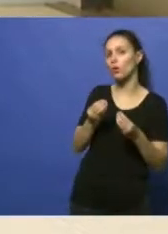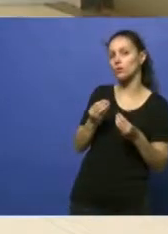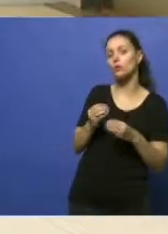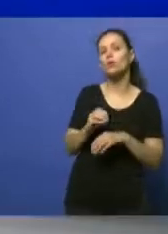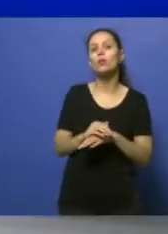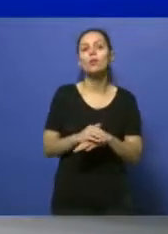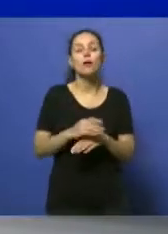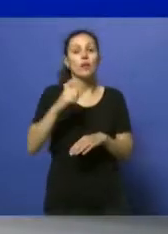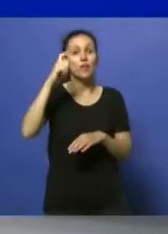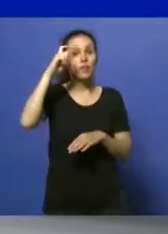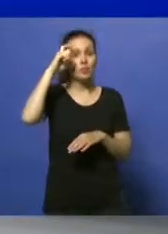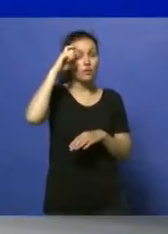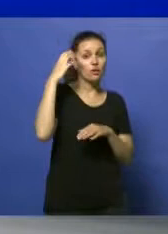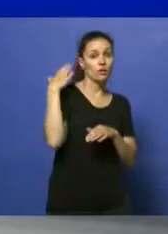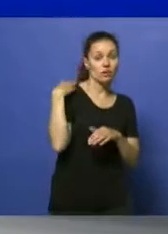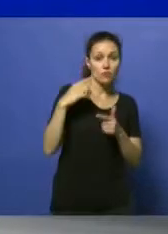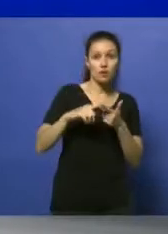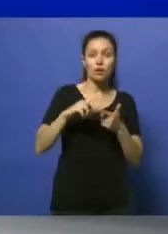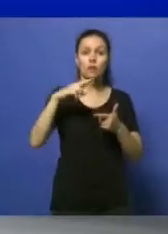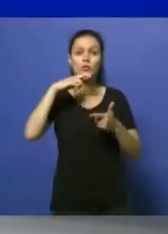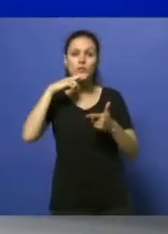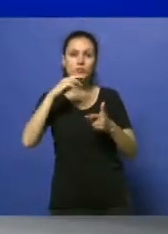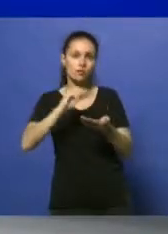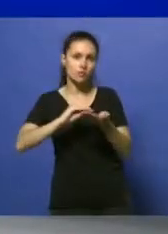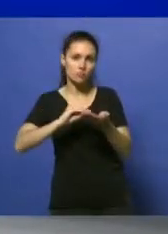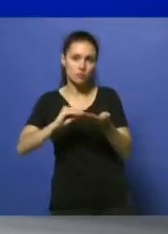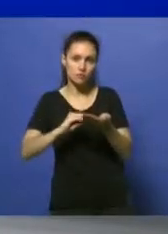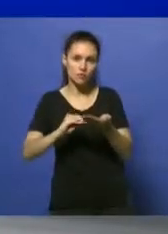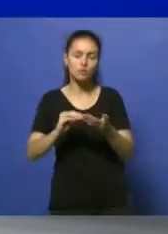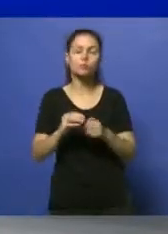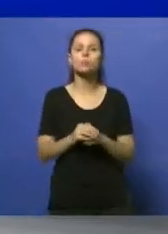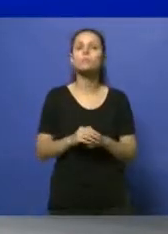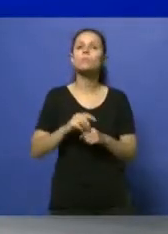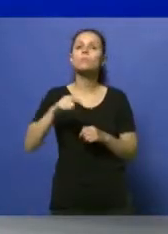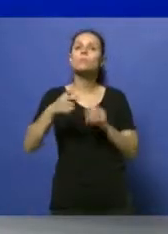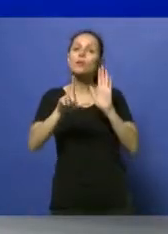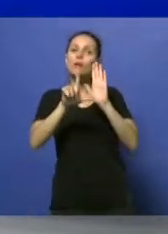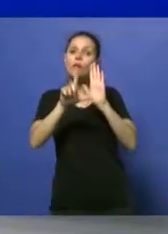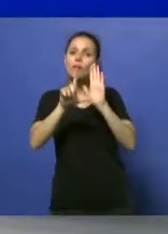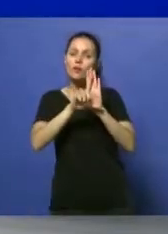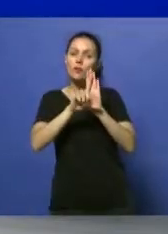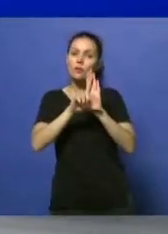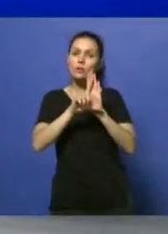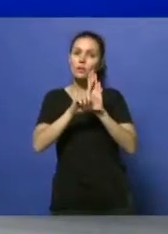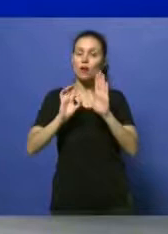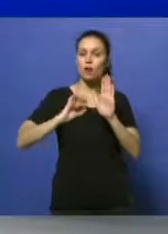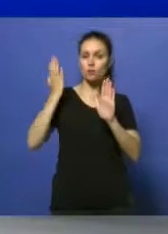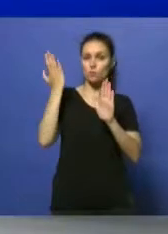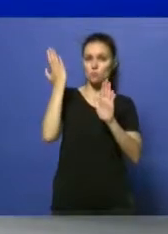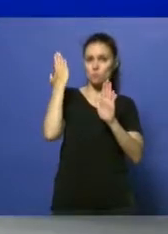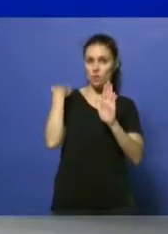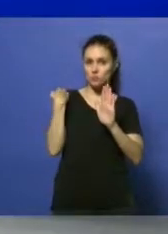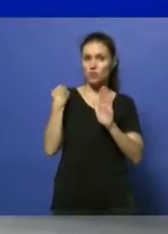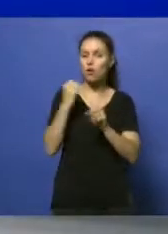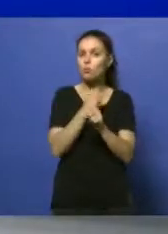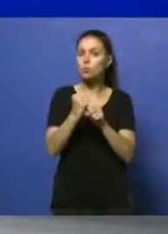y 17 administrativos. Y después tenemos una ley que se aprobó el año pasado, que era el pase de